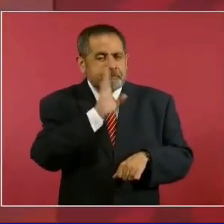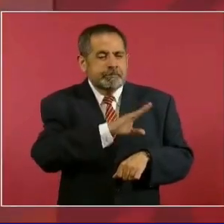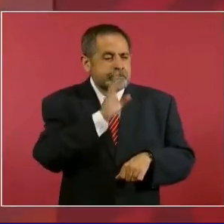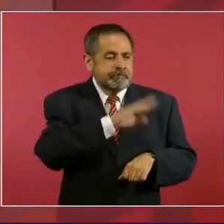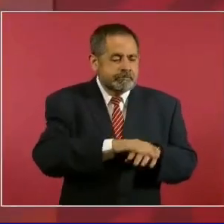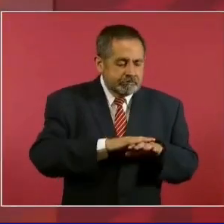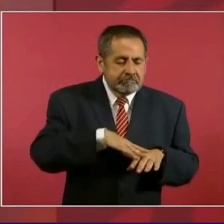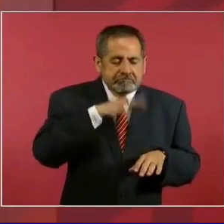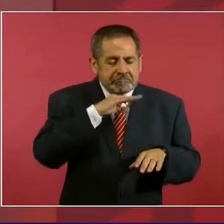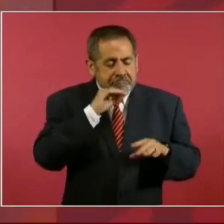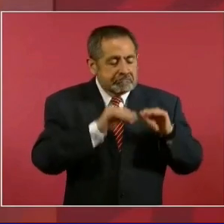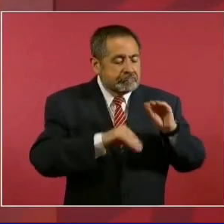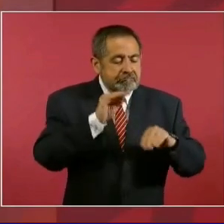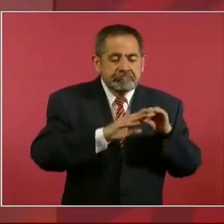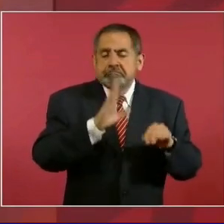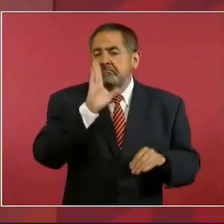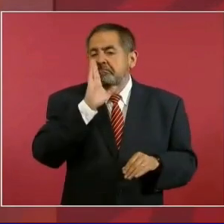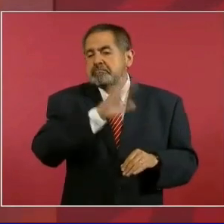descuido,